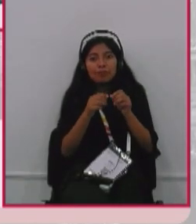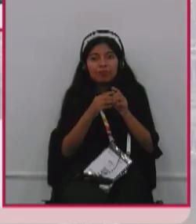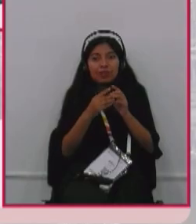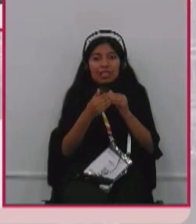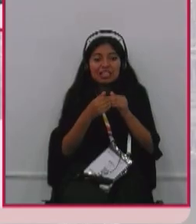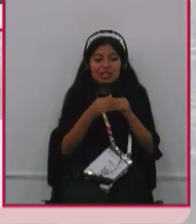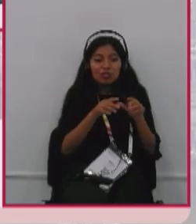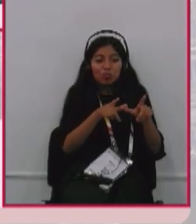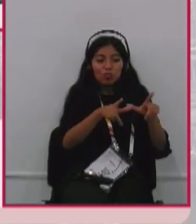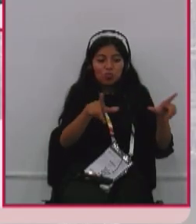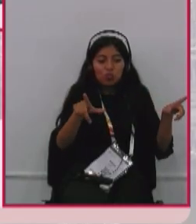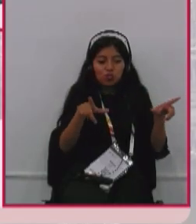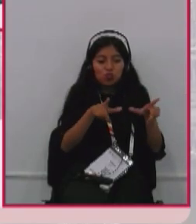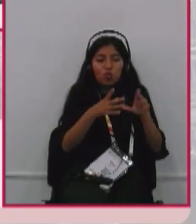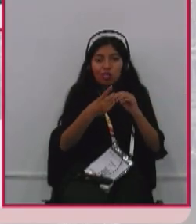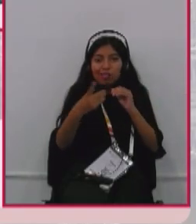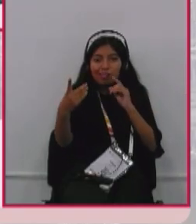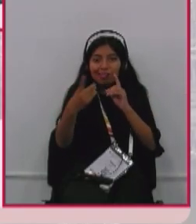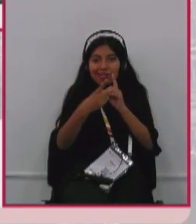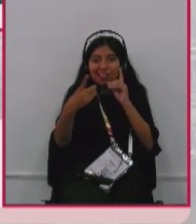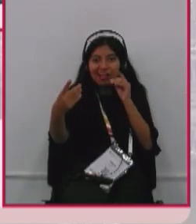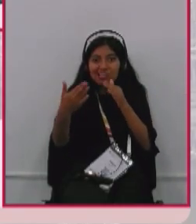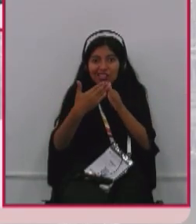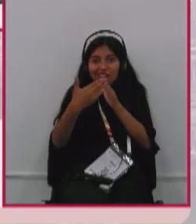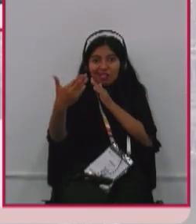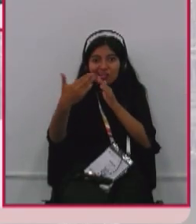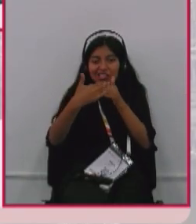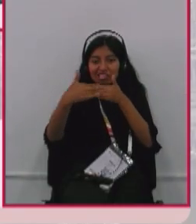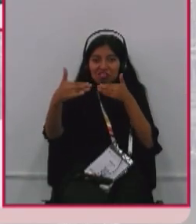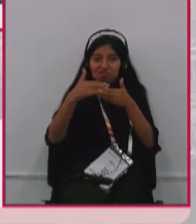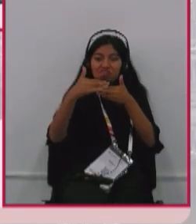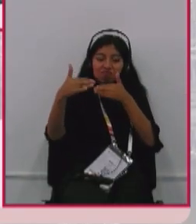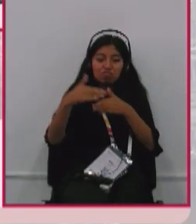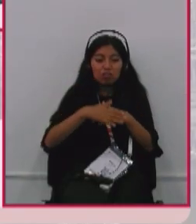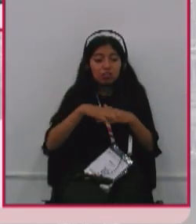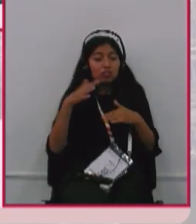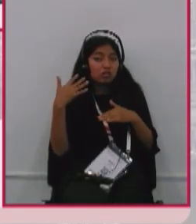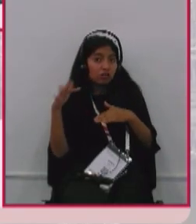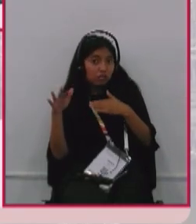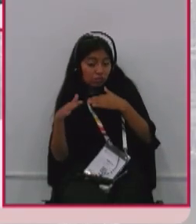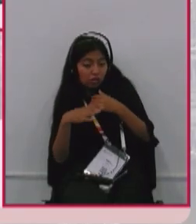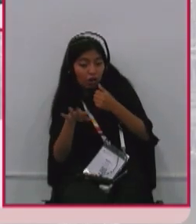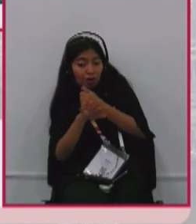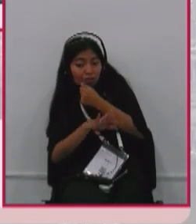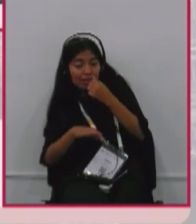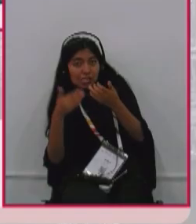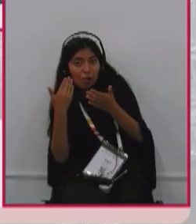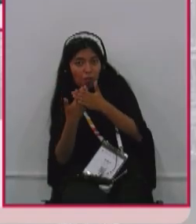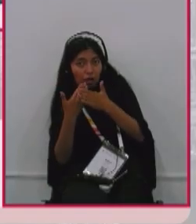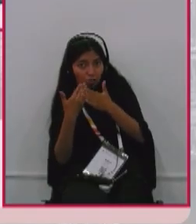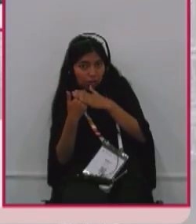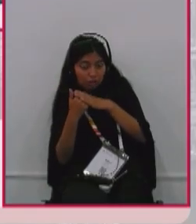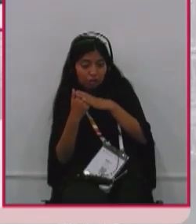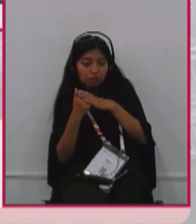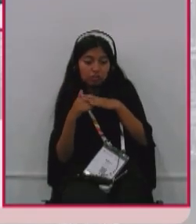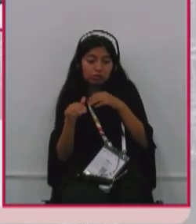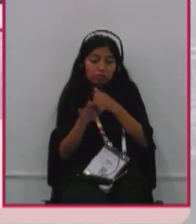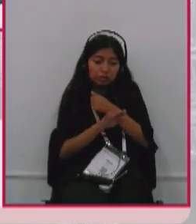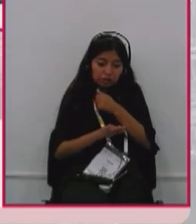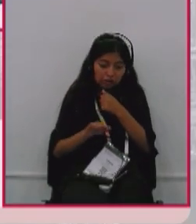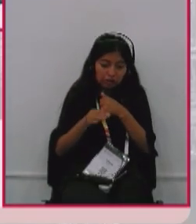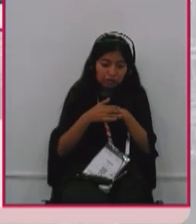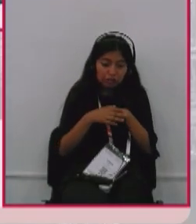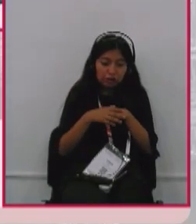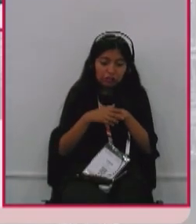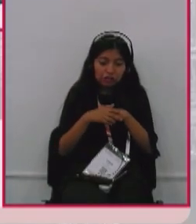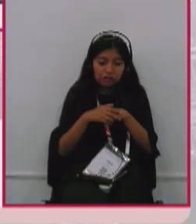distancias de alejamiento, ¿no? Distancias que han sido establecidas en base a pruebas, ¿no? En base a pruebas.